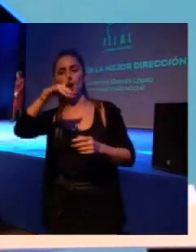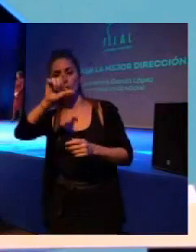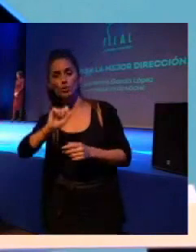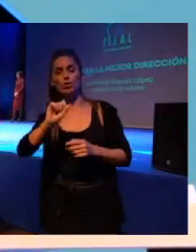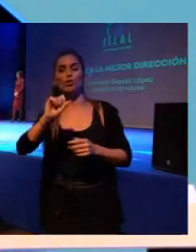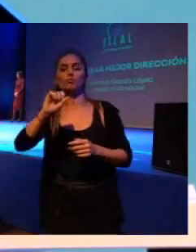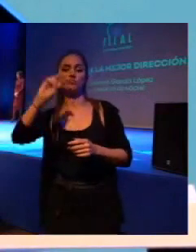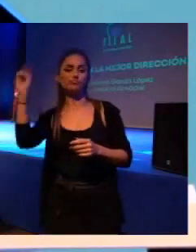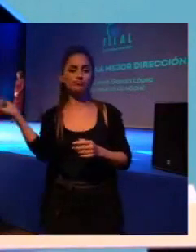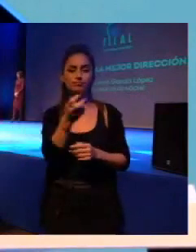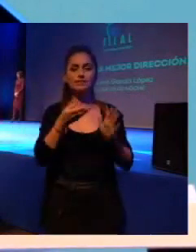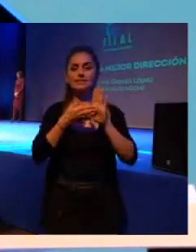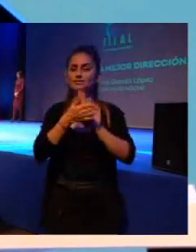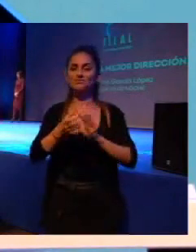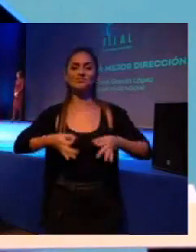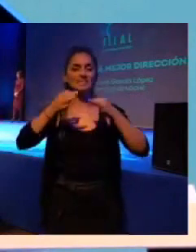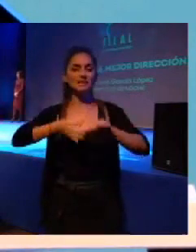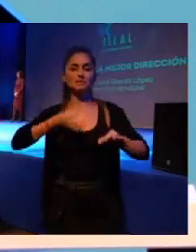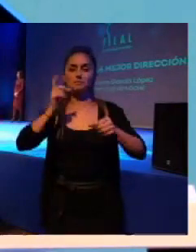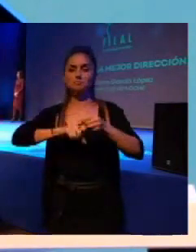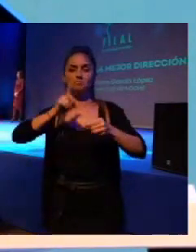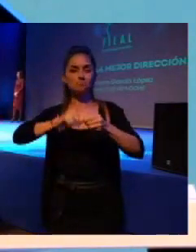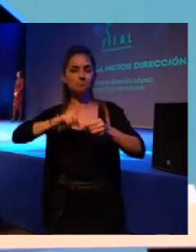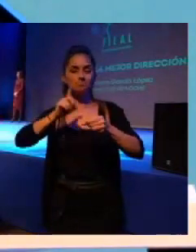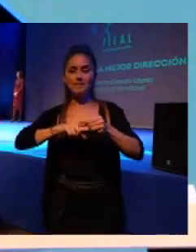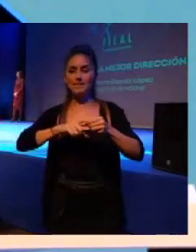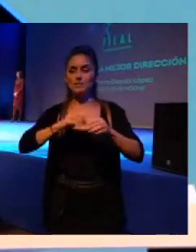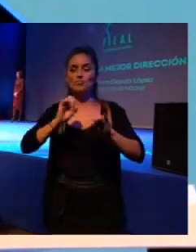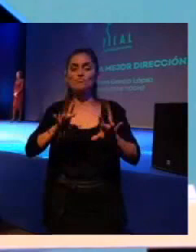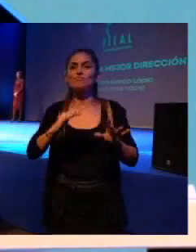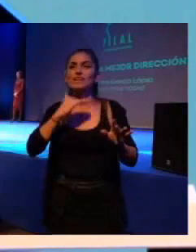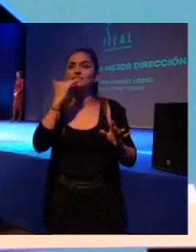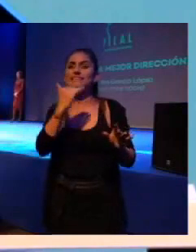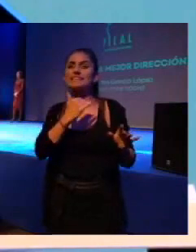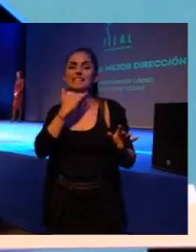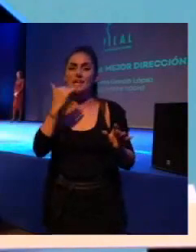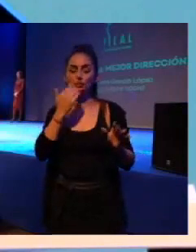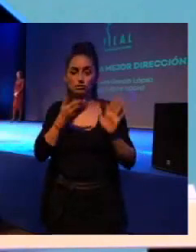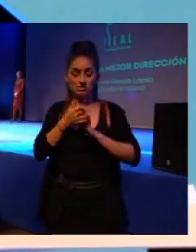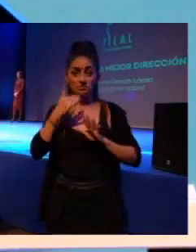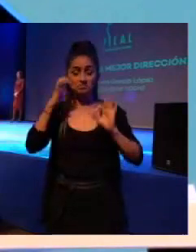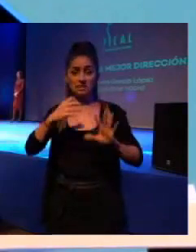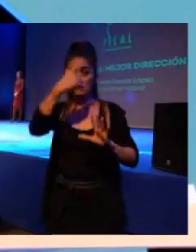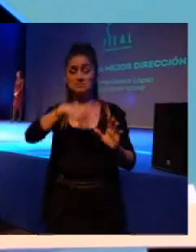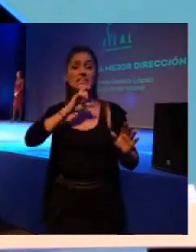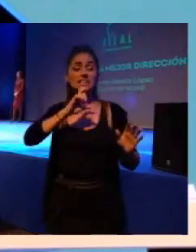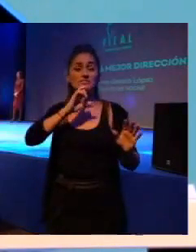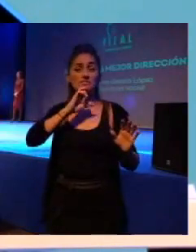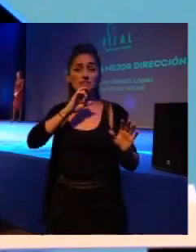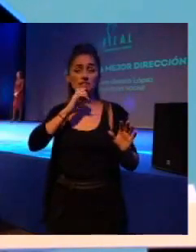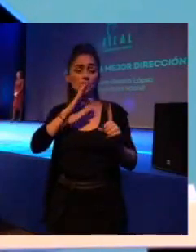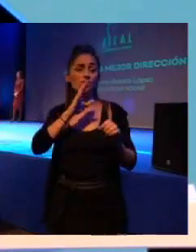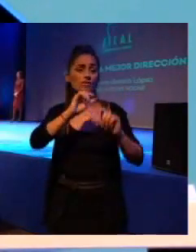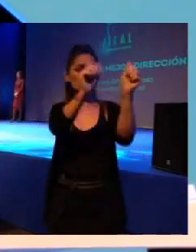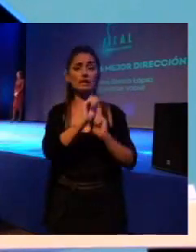Que han decidido optar siempre en este proyecto por el riesgo, que es algo muy difícil desde su posición y es lo que ha permitido,